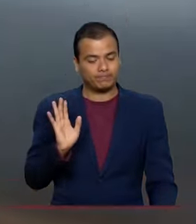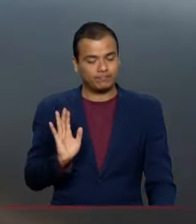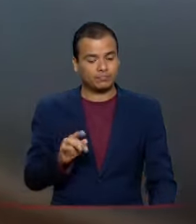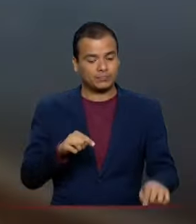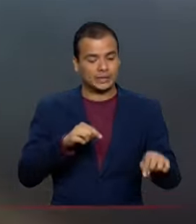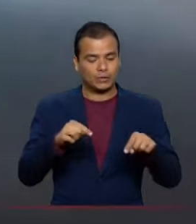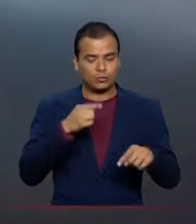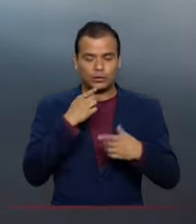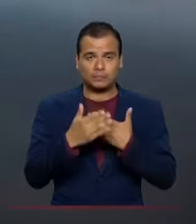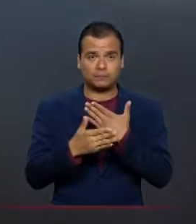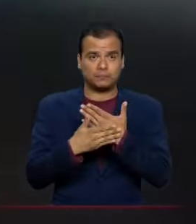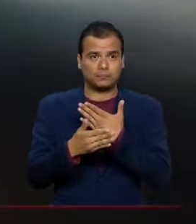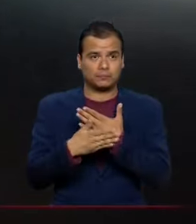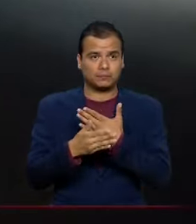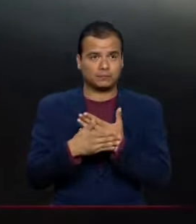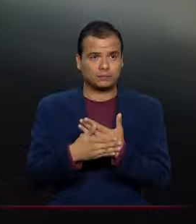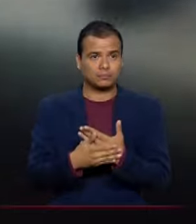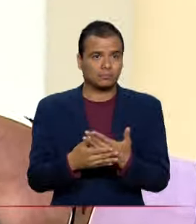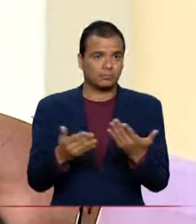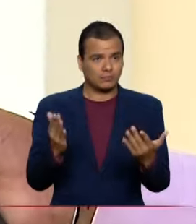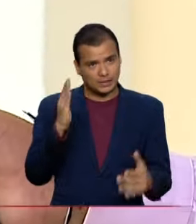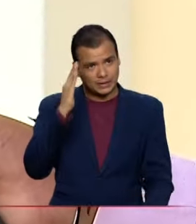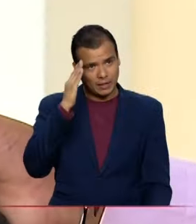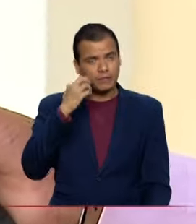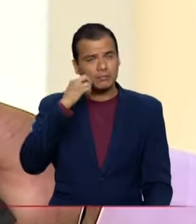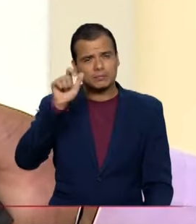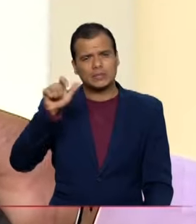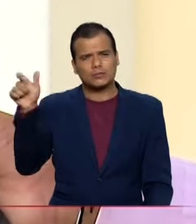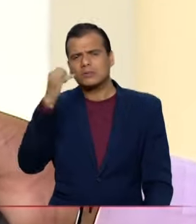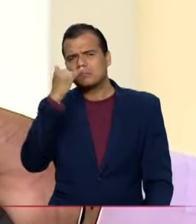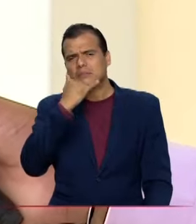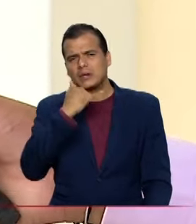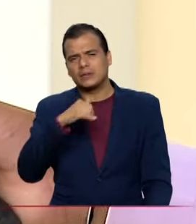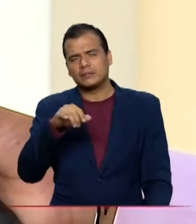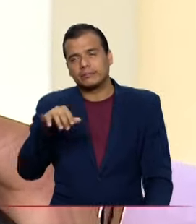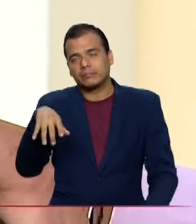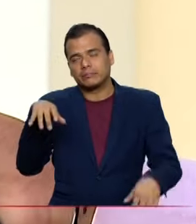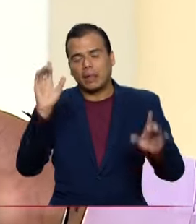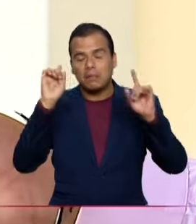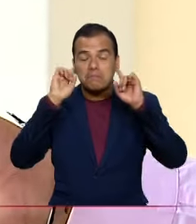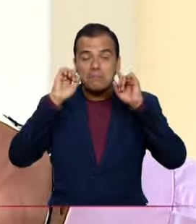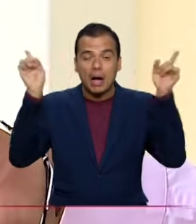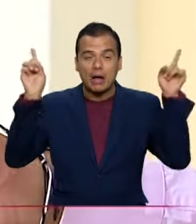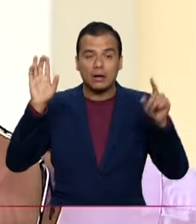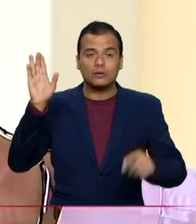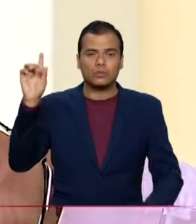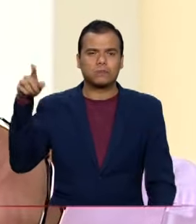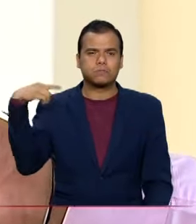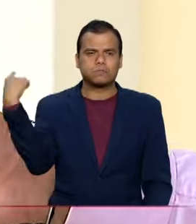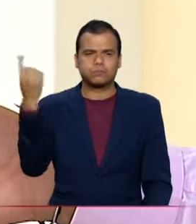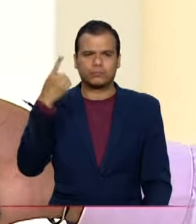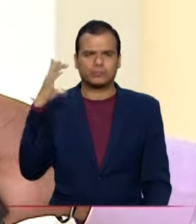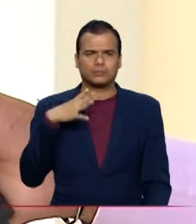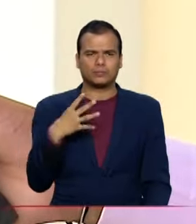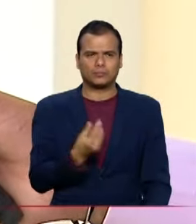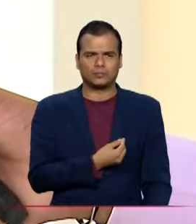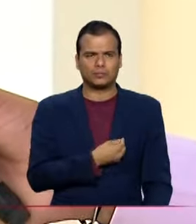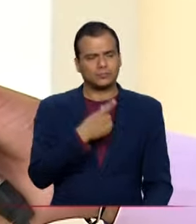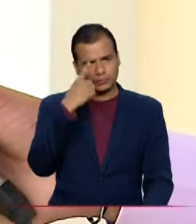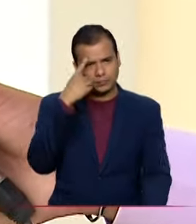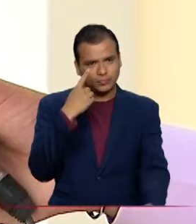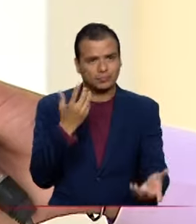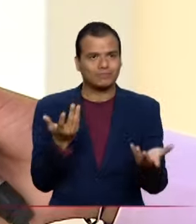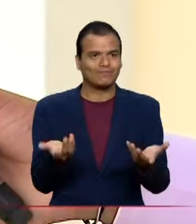autoridades aseguran que son maniobras peligrosas. También el comportamiento humano. Entonces ahí es donde nosotros desde la Secretaría le apostamos